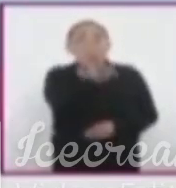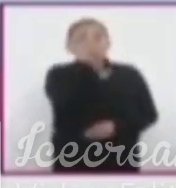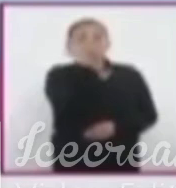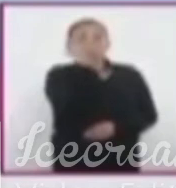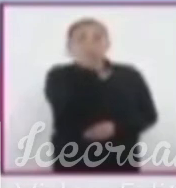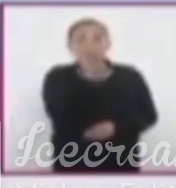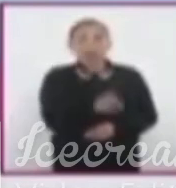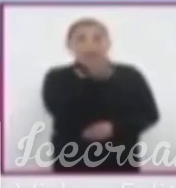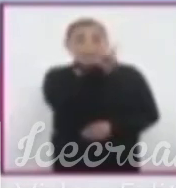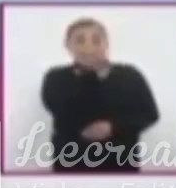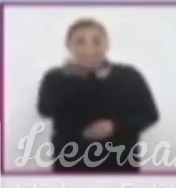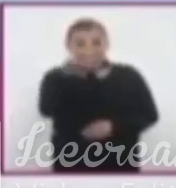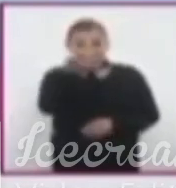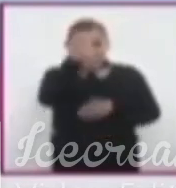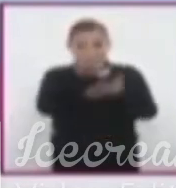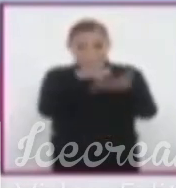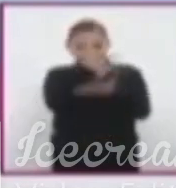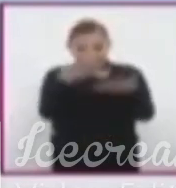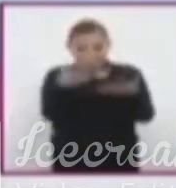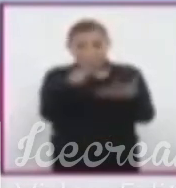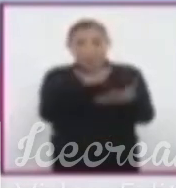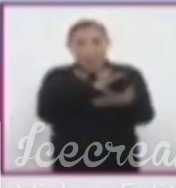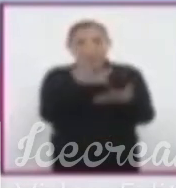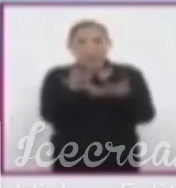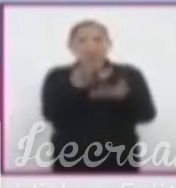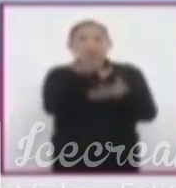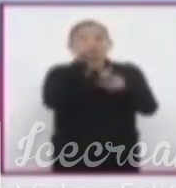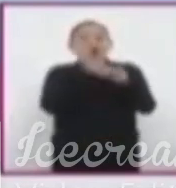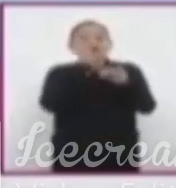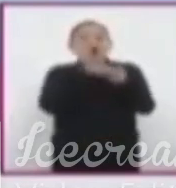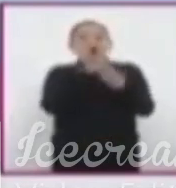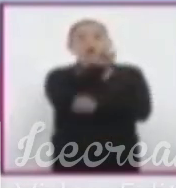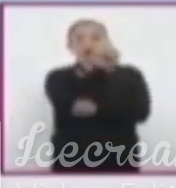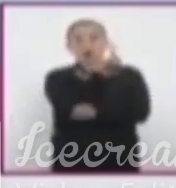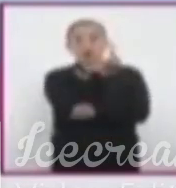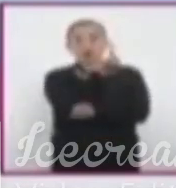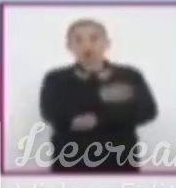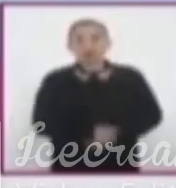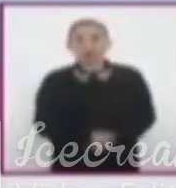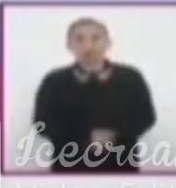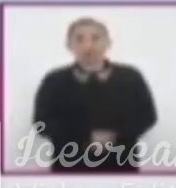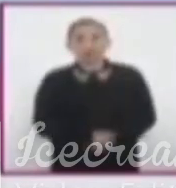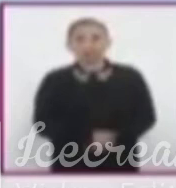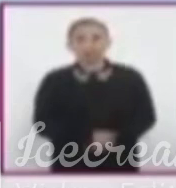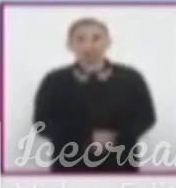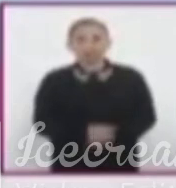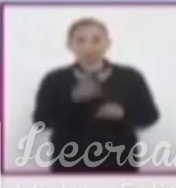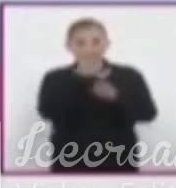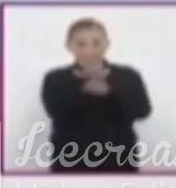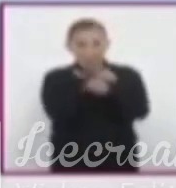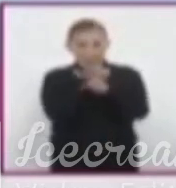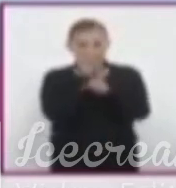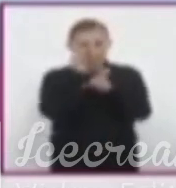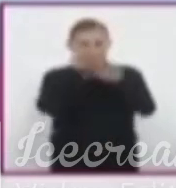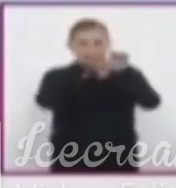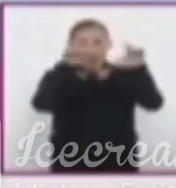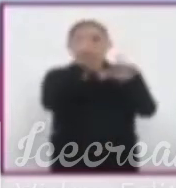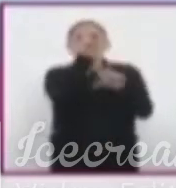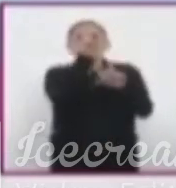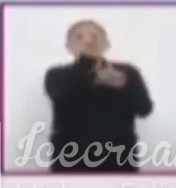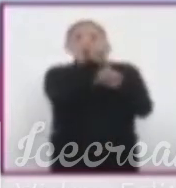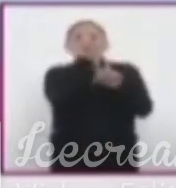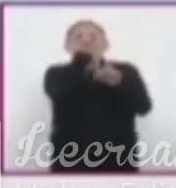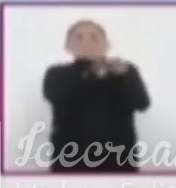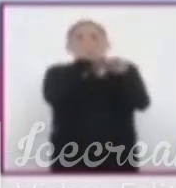Por cada 100 cuadritos que tenemos, vamos a colorear 1. En el bloque amarillo, coloreamos un